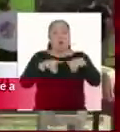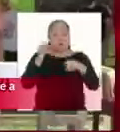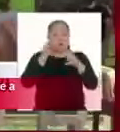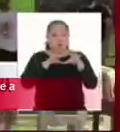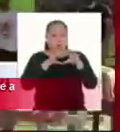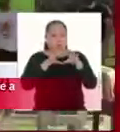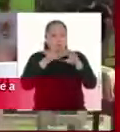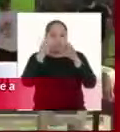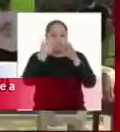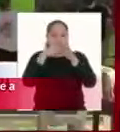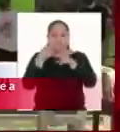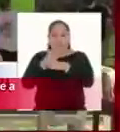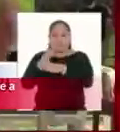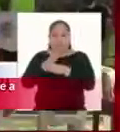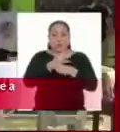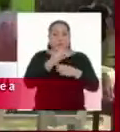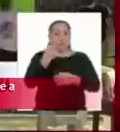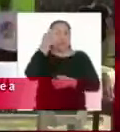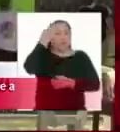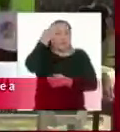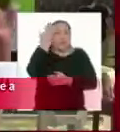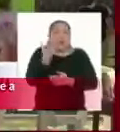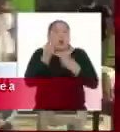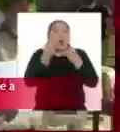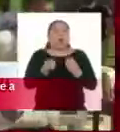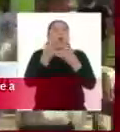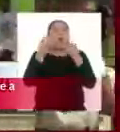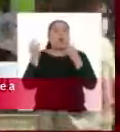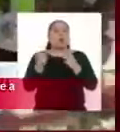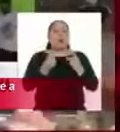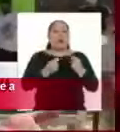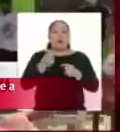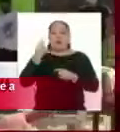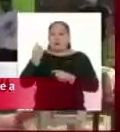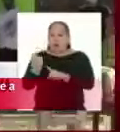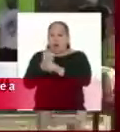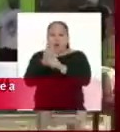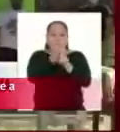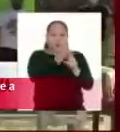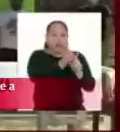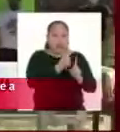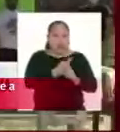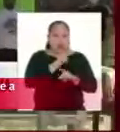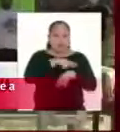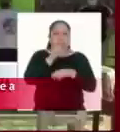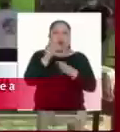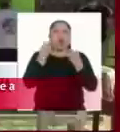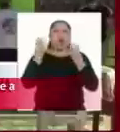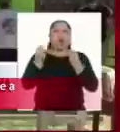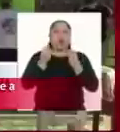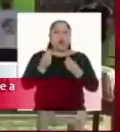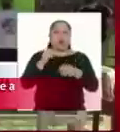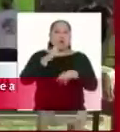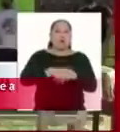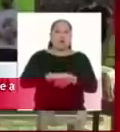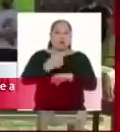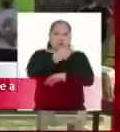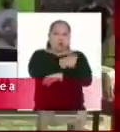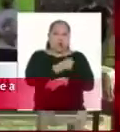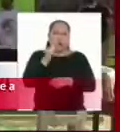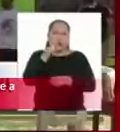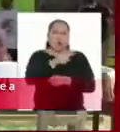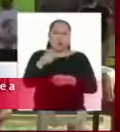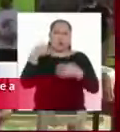inicial, no podíamos saber cuán tan rápido iba a poder vacunar cada una de las regiones. Todo eso se está